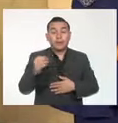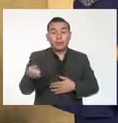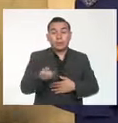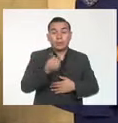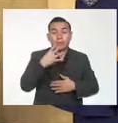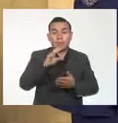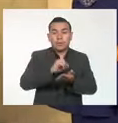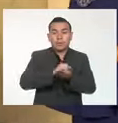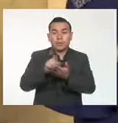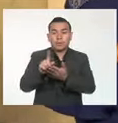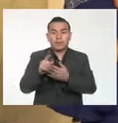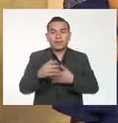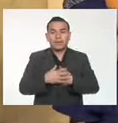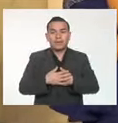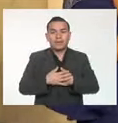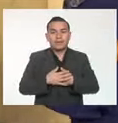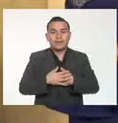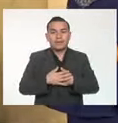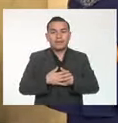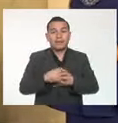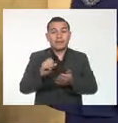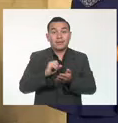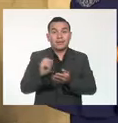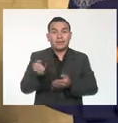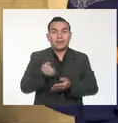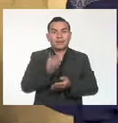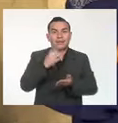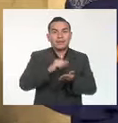Mi Nueva Escuela. Es el de ella, no es el mío.